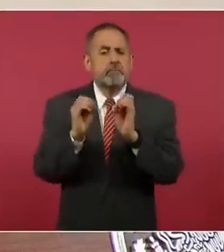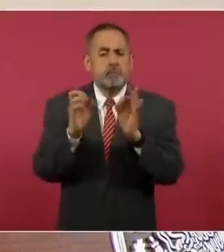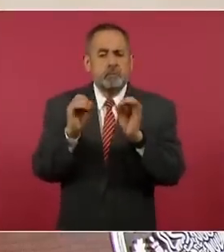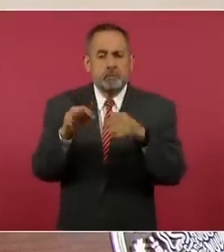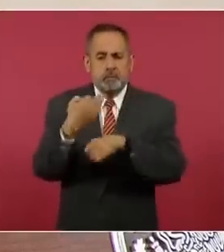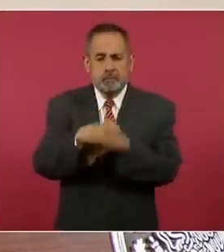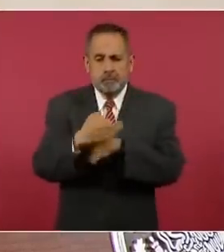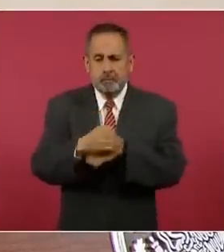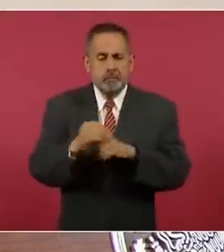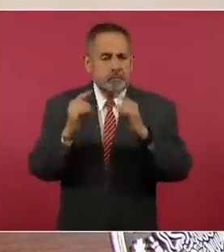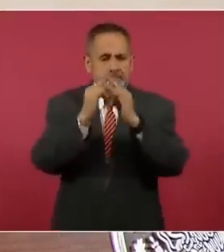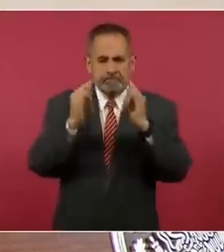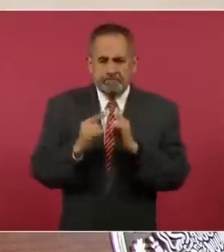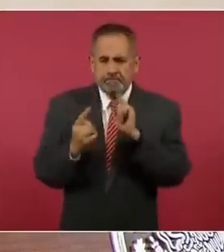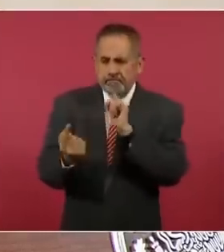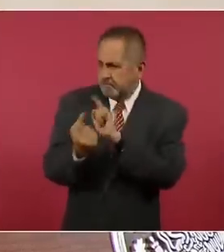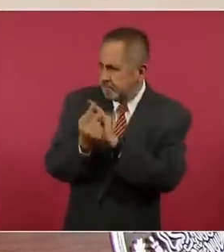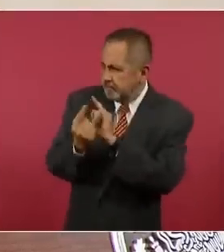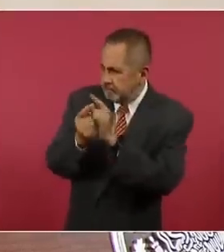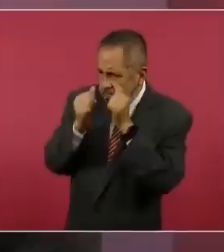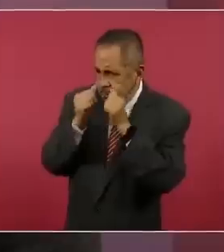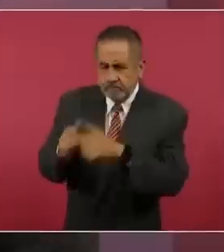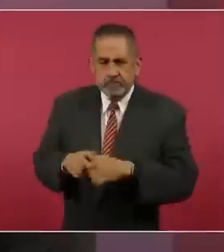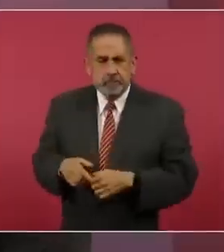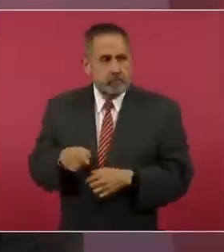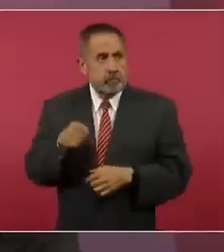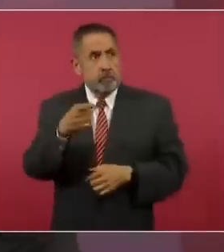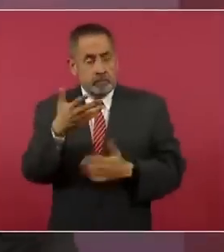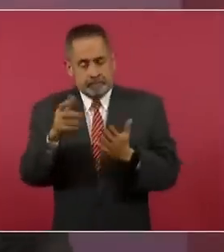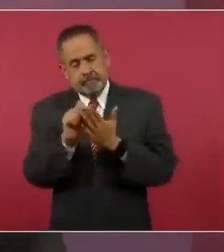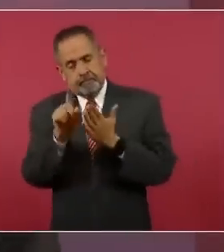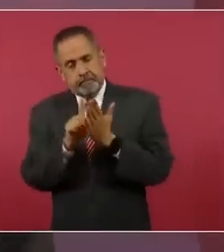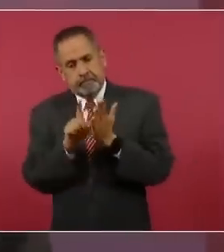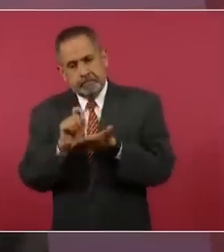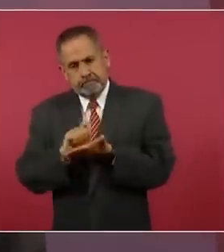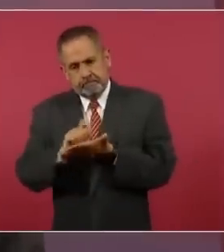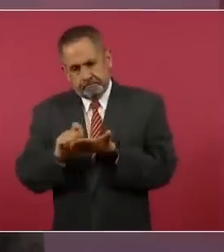de atención. Se hace la solicitud